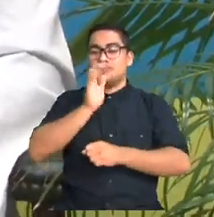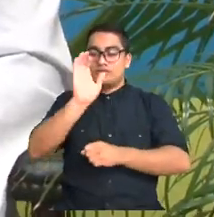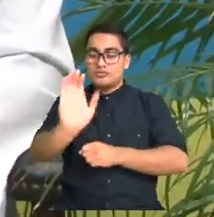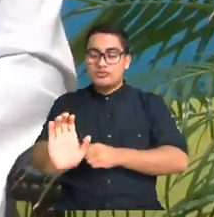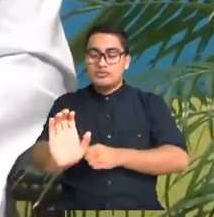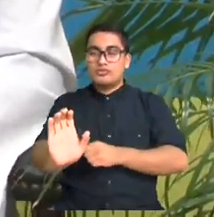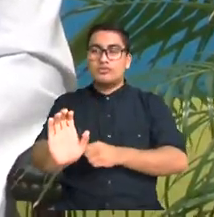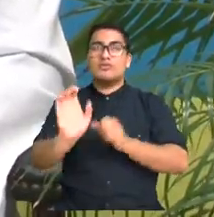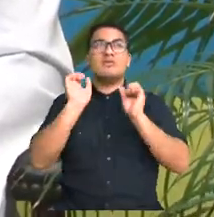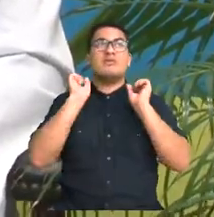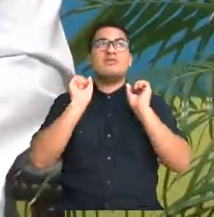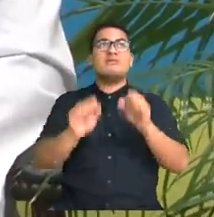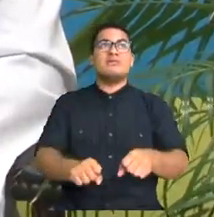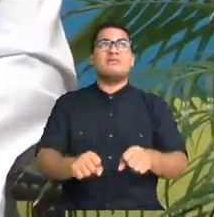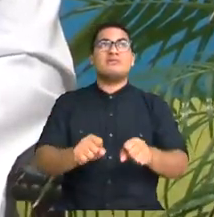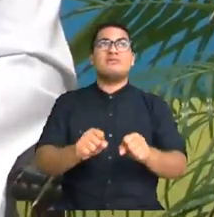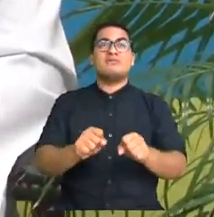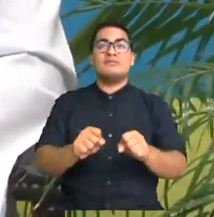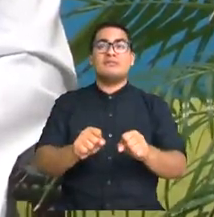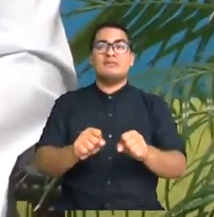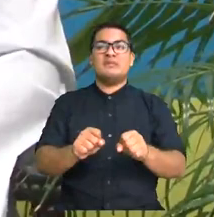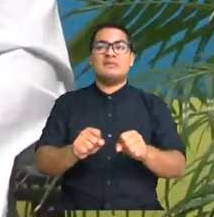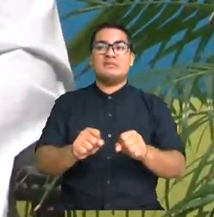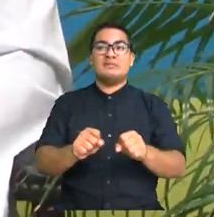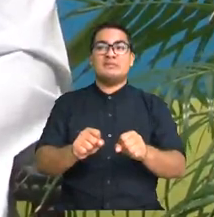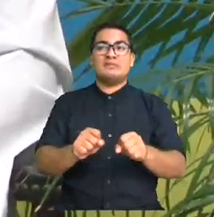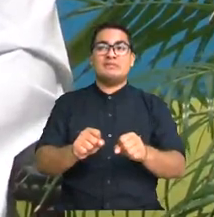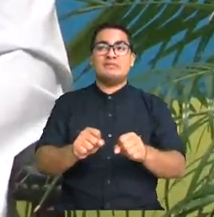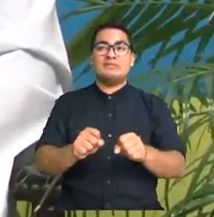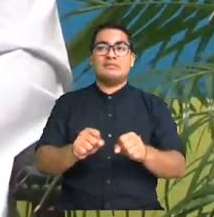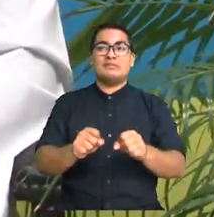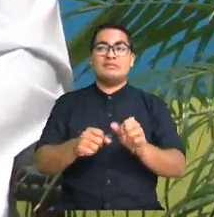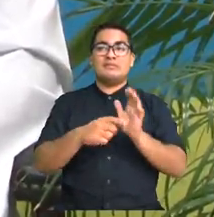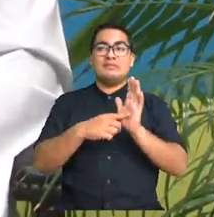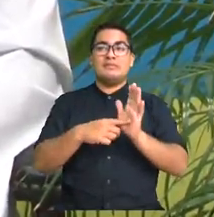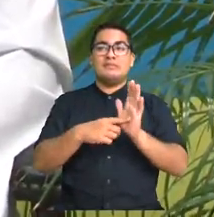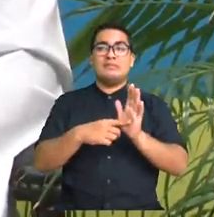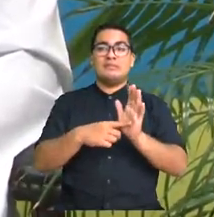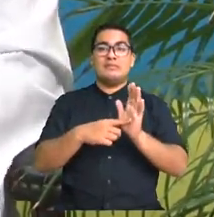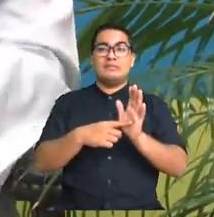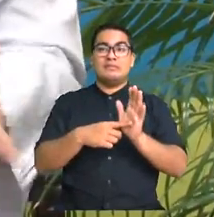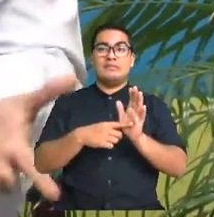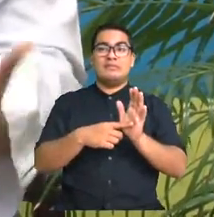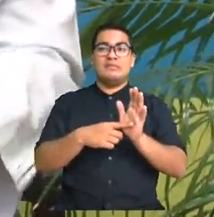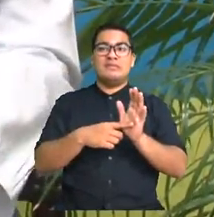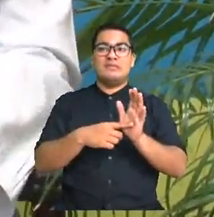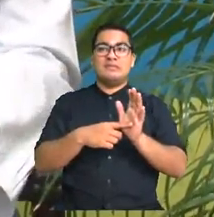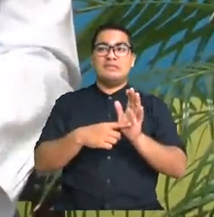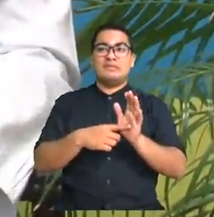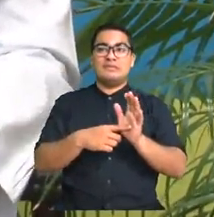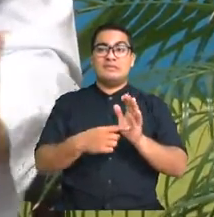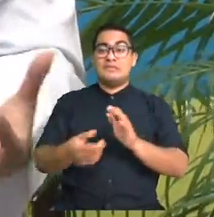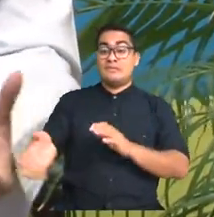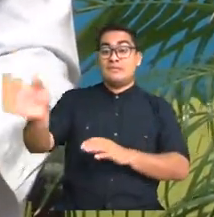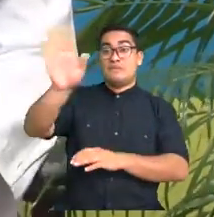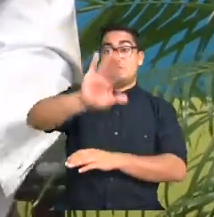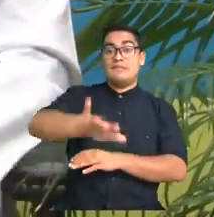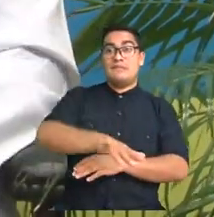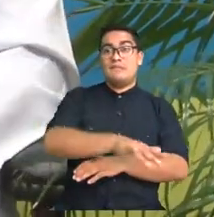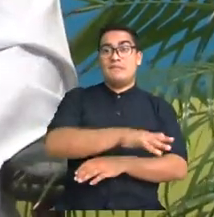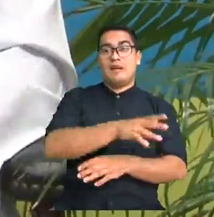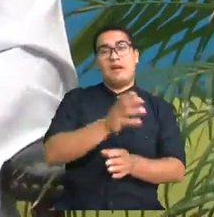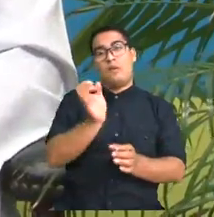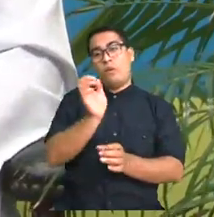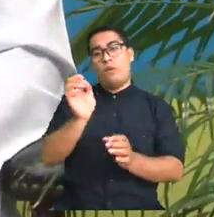pueden llegar sobre todo por infecciones por molusco contagioso, por el contacto directo en las piscinas